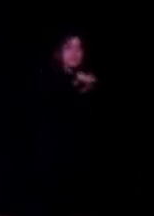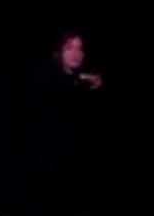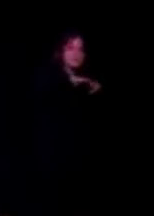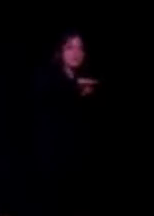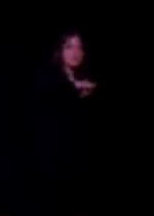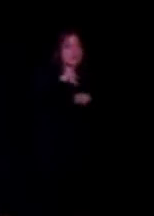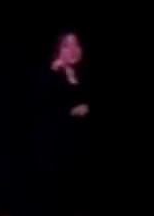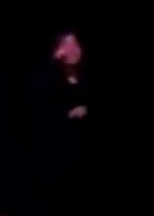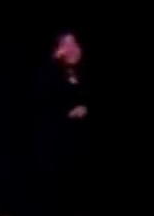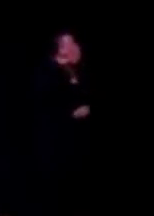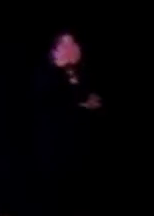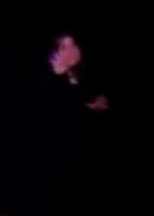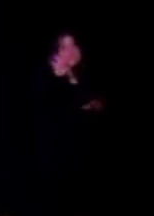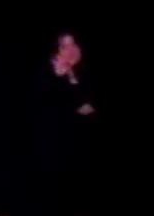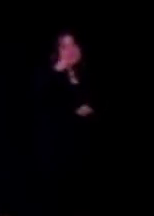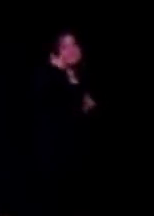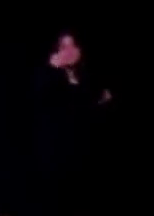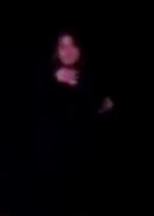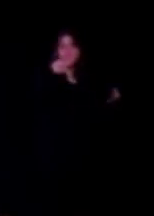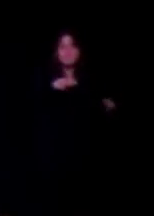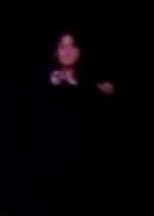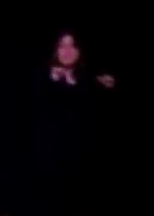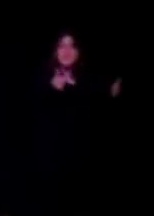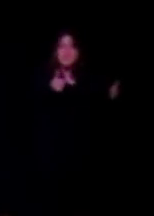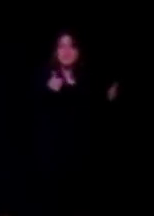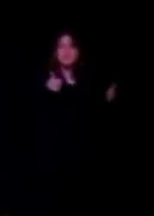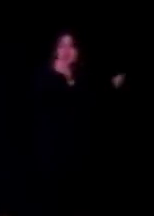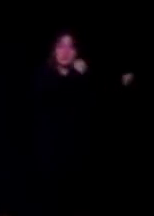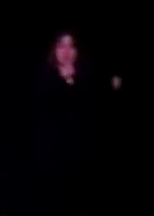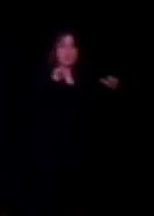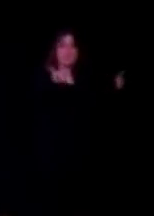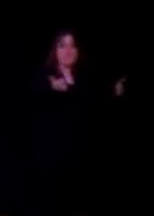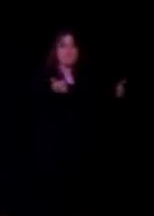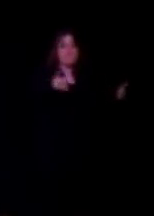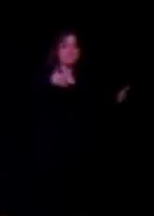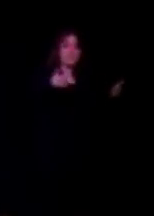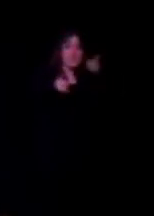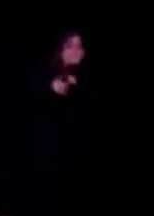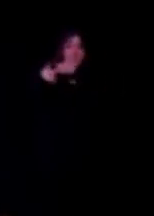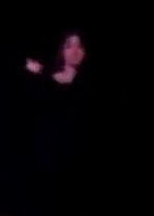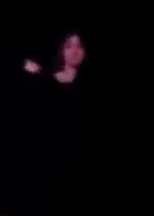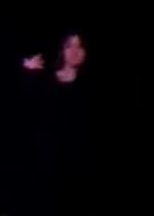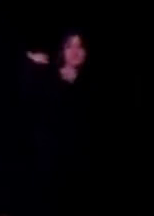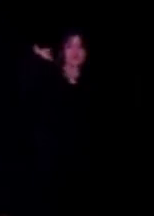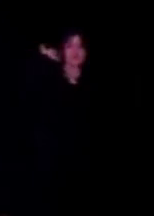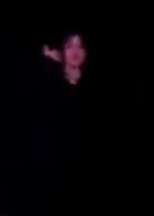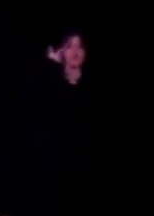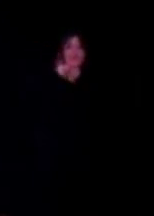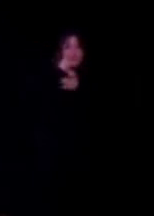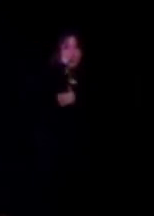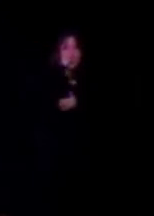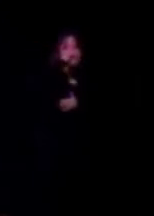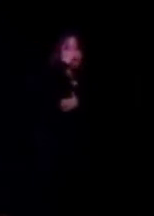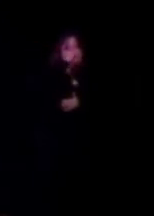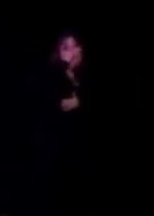no se supo en los inicios de esta institución dar continuidad a la labor que se había hecho en el ipc y